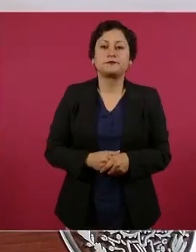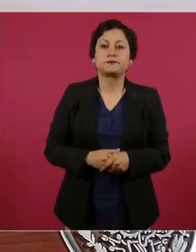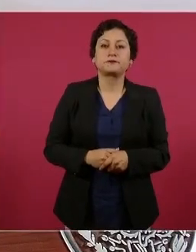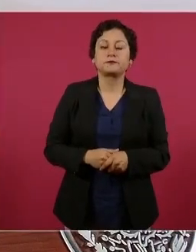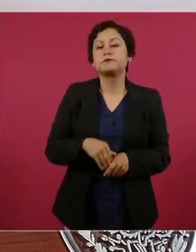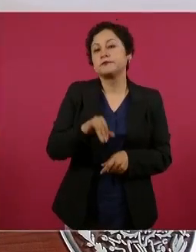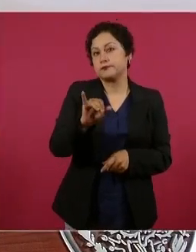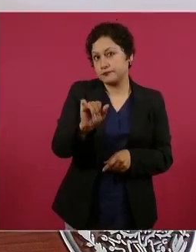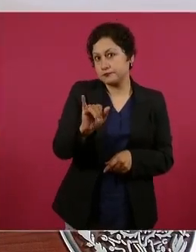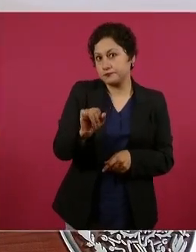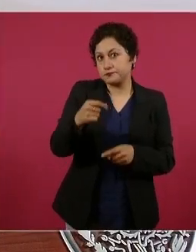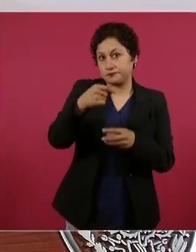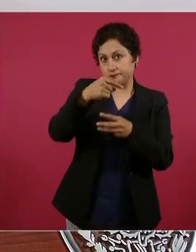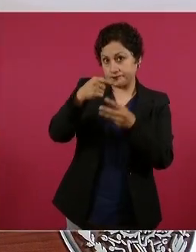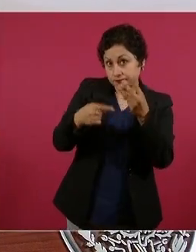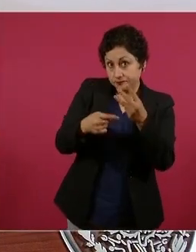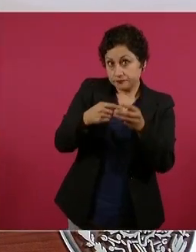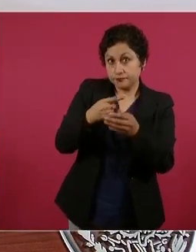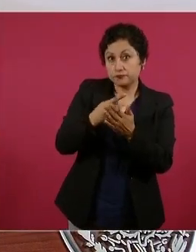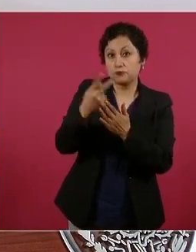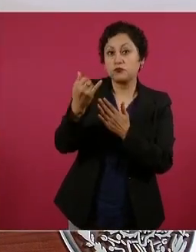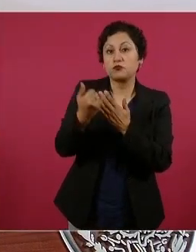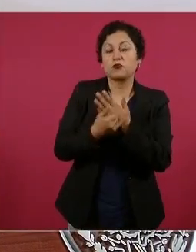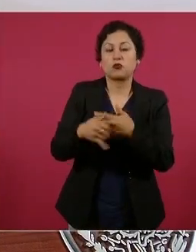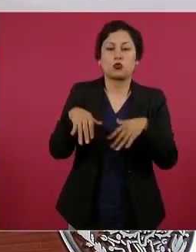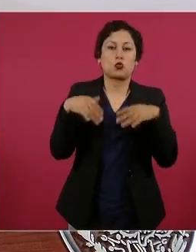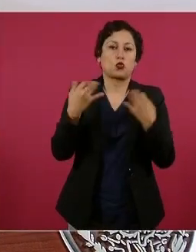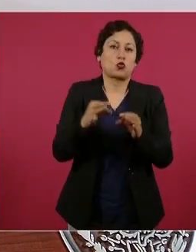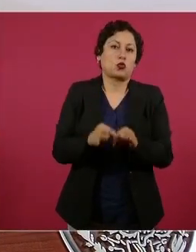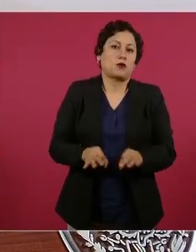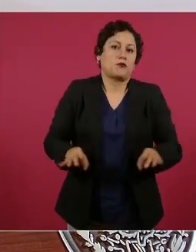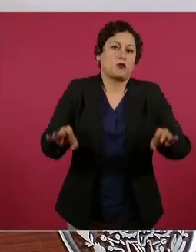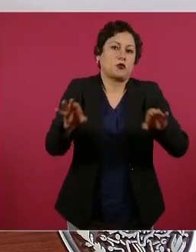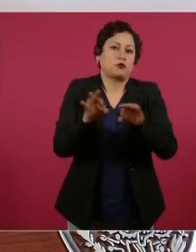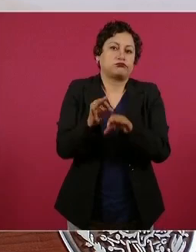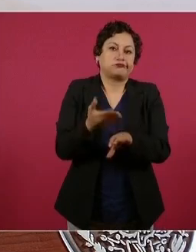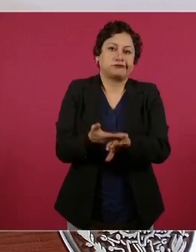esos proyectos son muy importantes desde